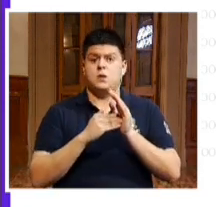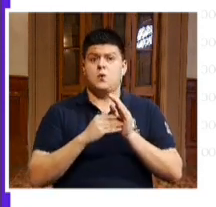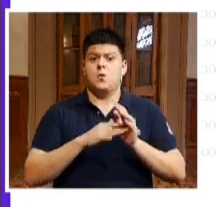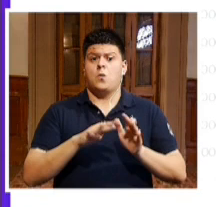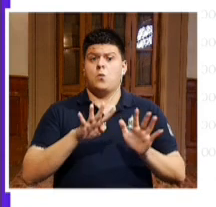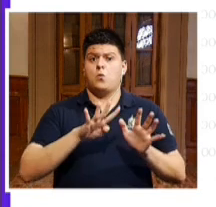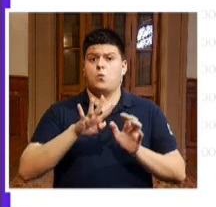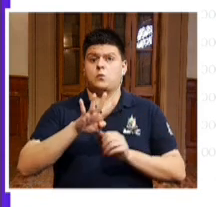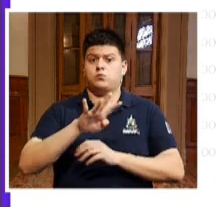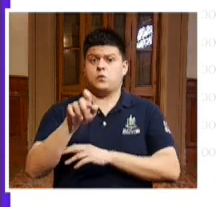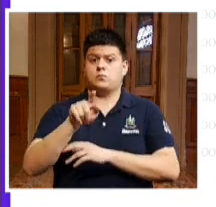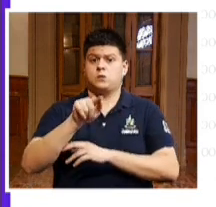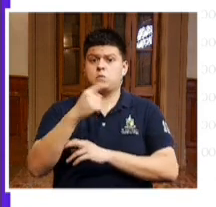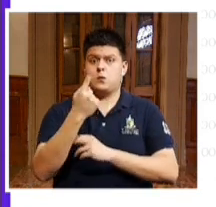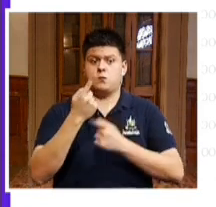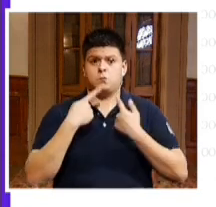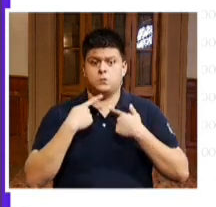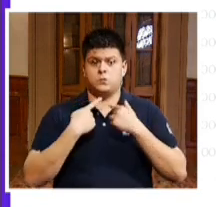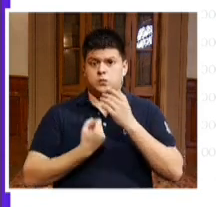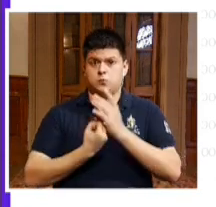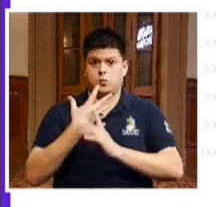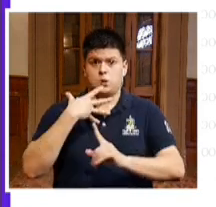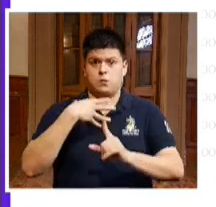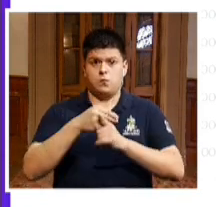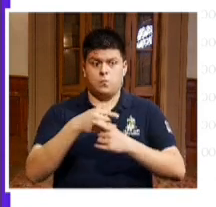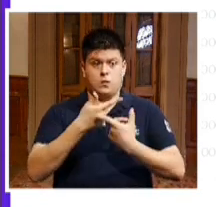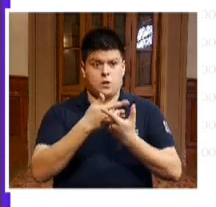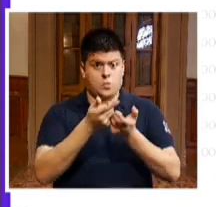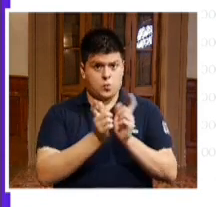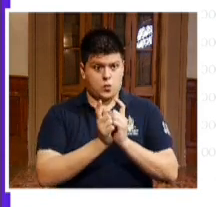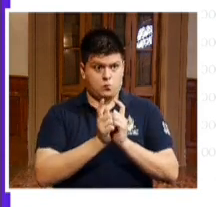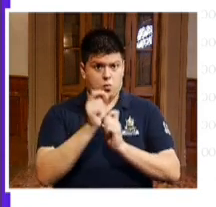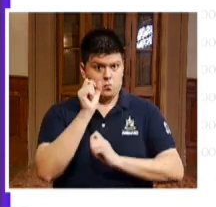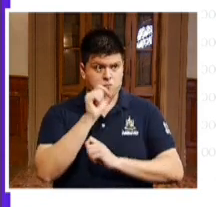25,471 casos en este grupo de edad.